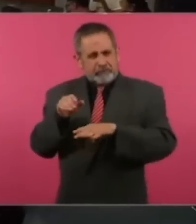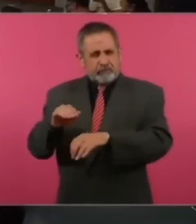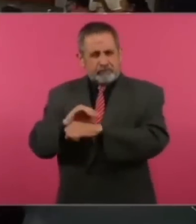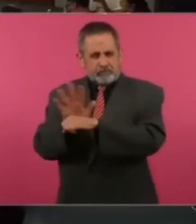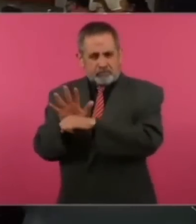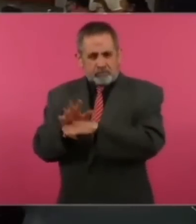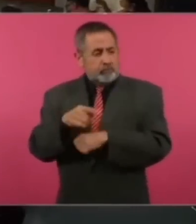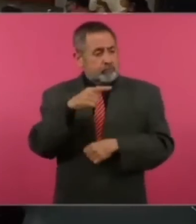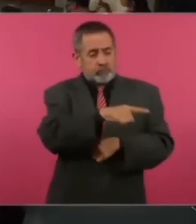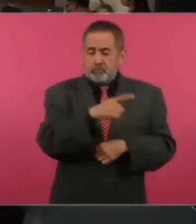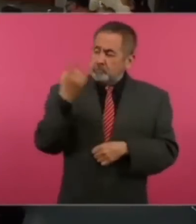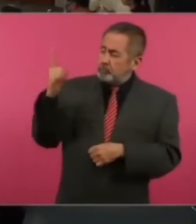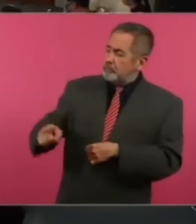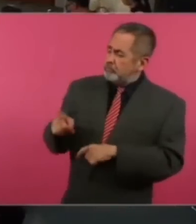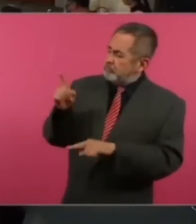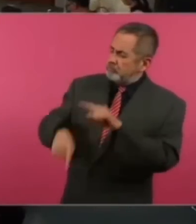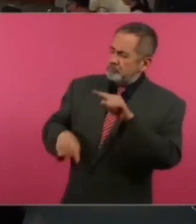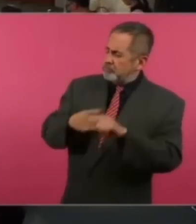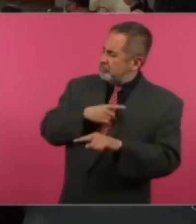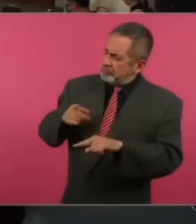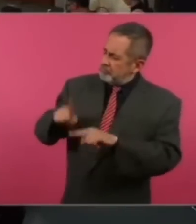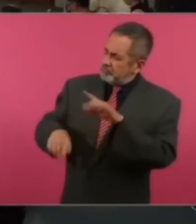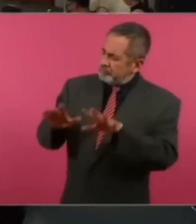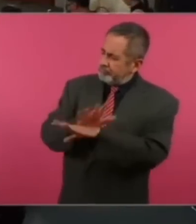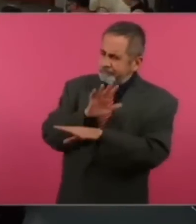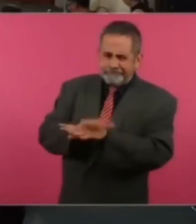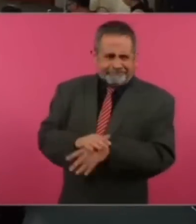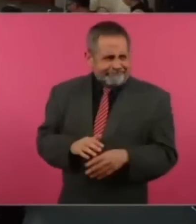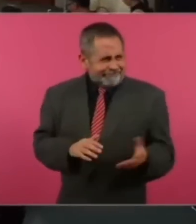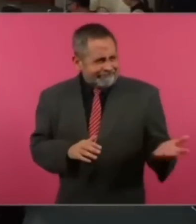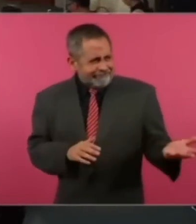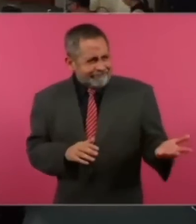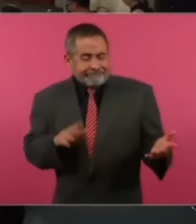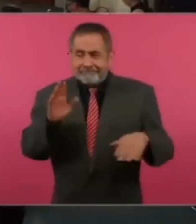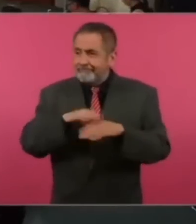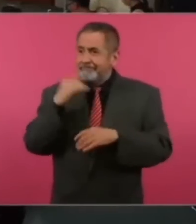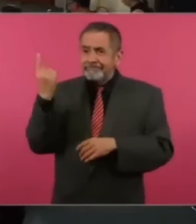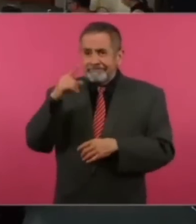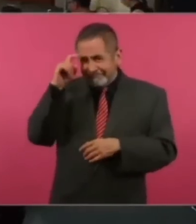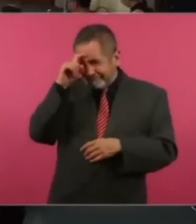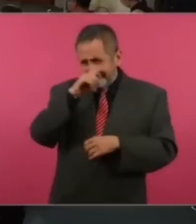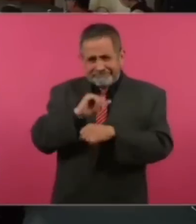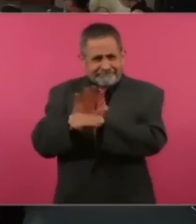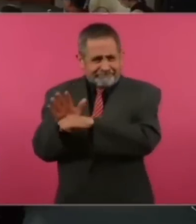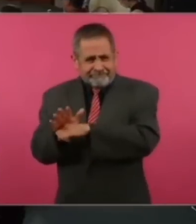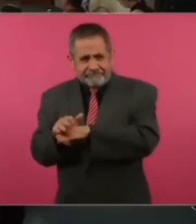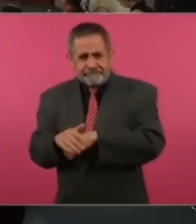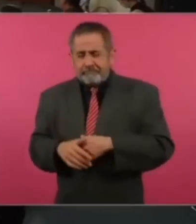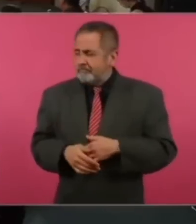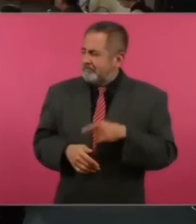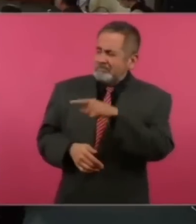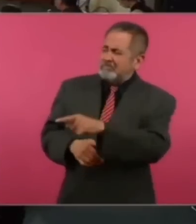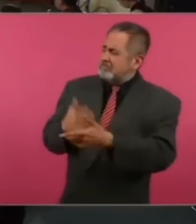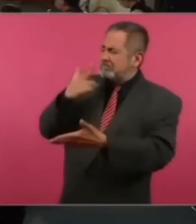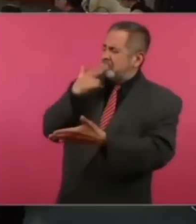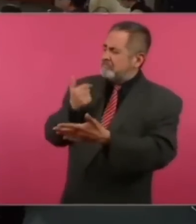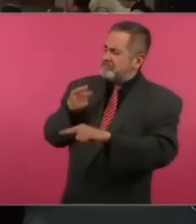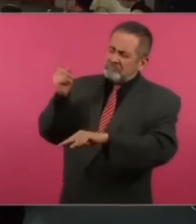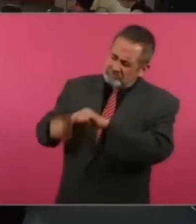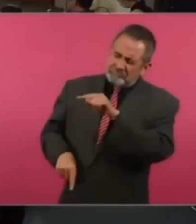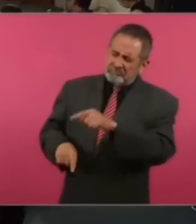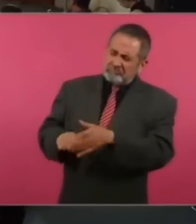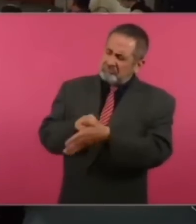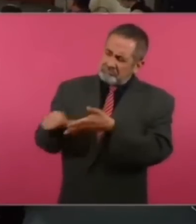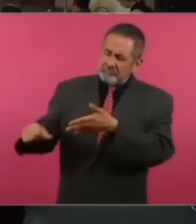COVID-19 en la etapa más crítica de la pandemia, calificándolo de simplista,